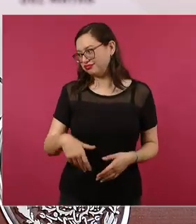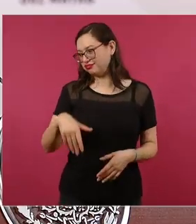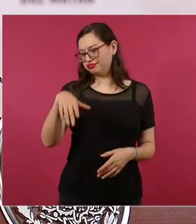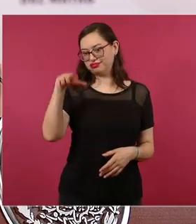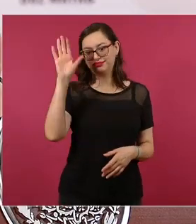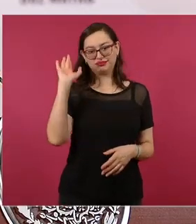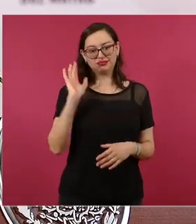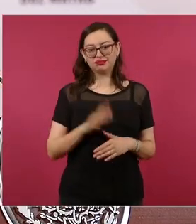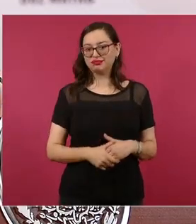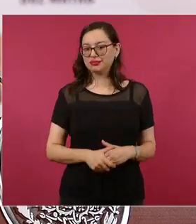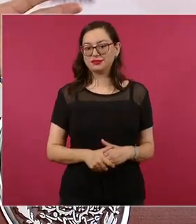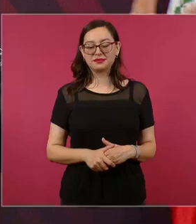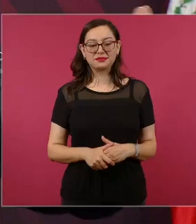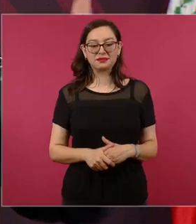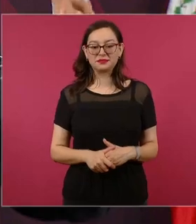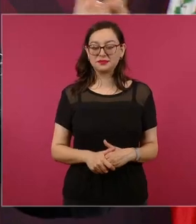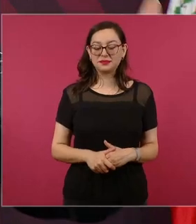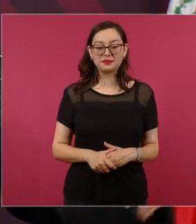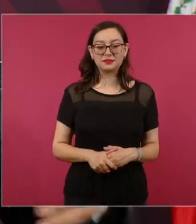acaba de